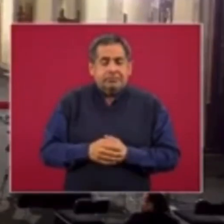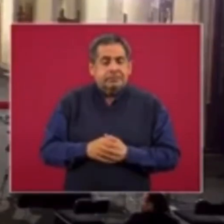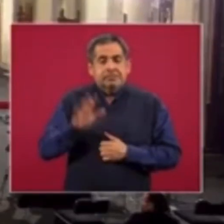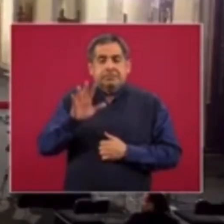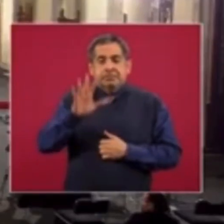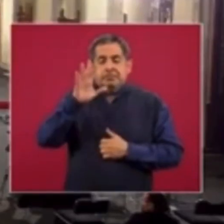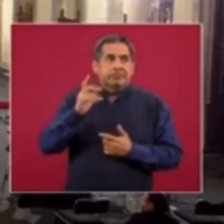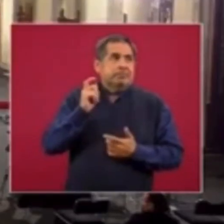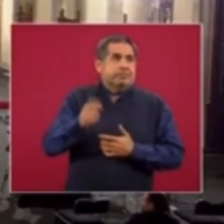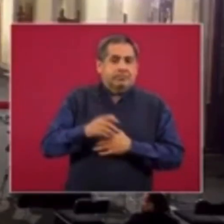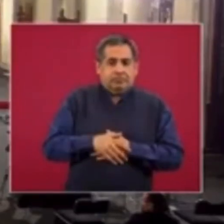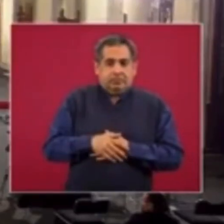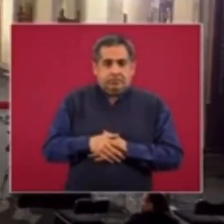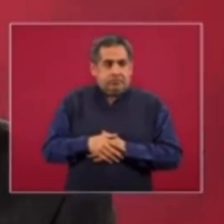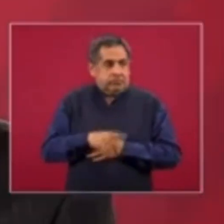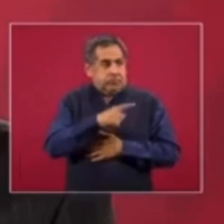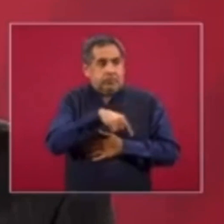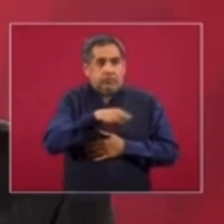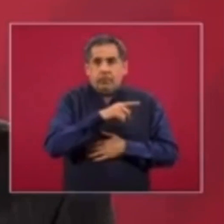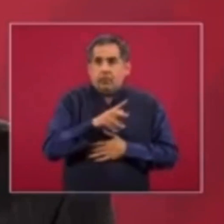pareciera ser como un atractivo